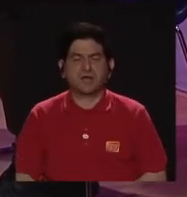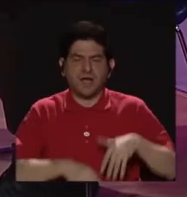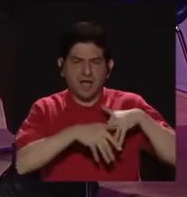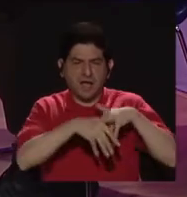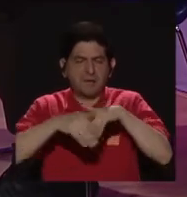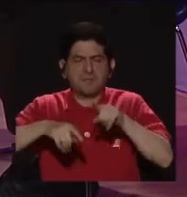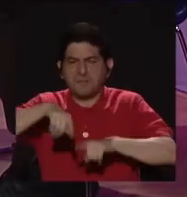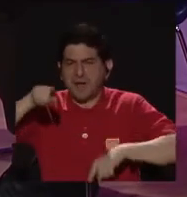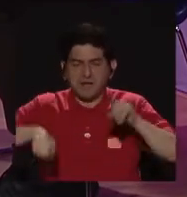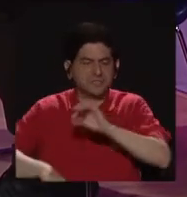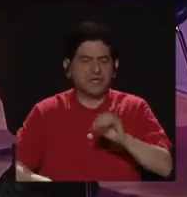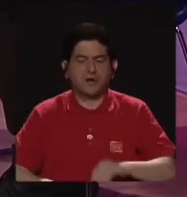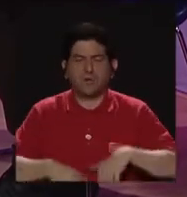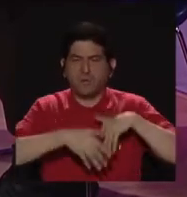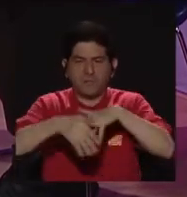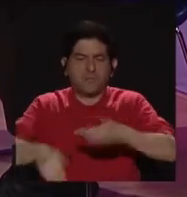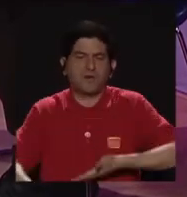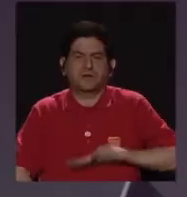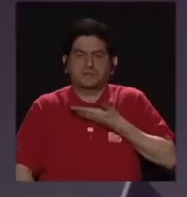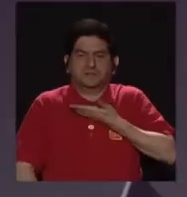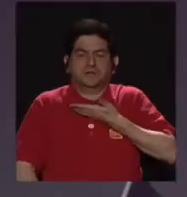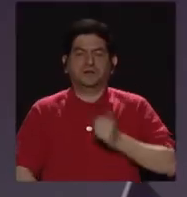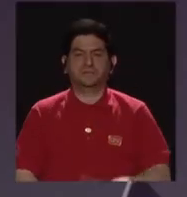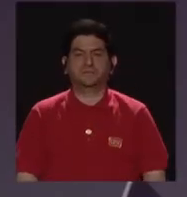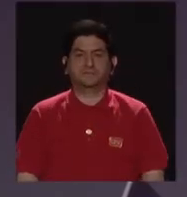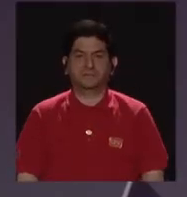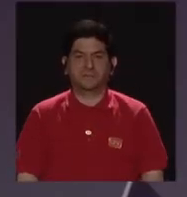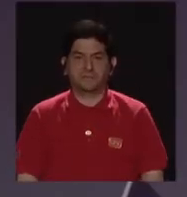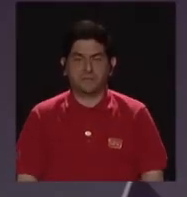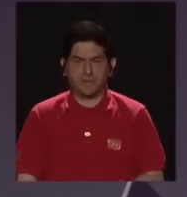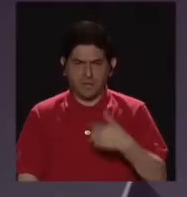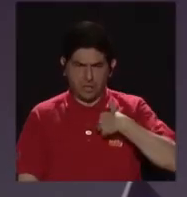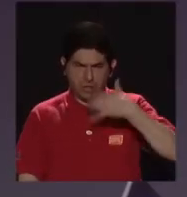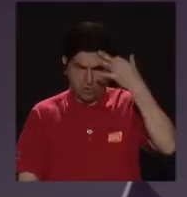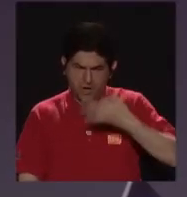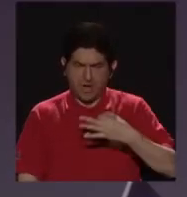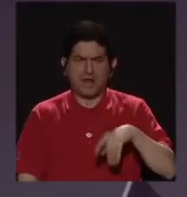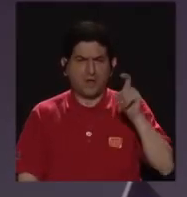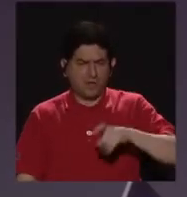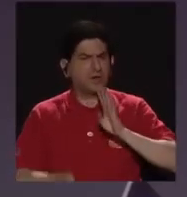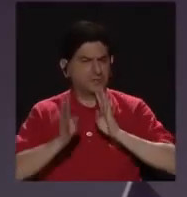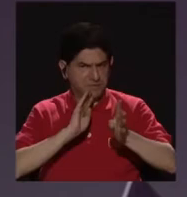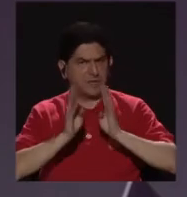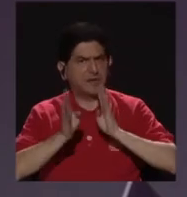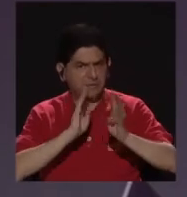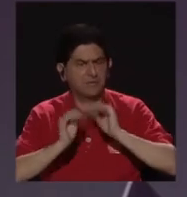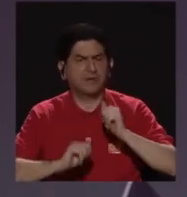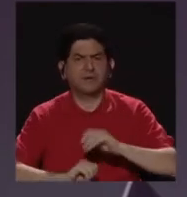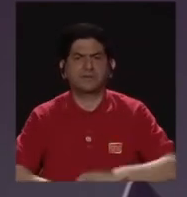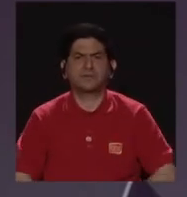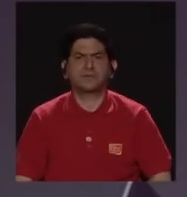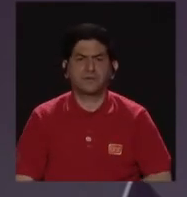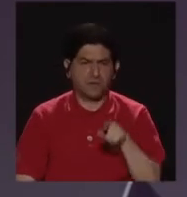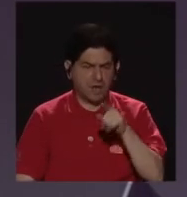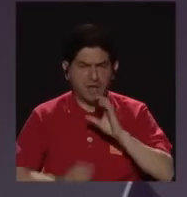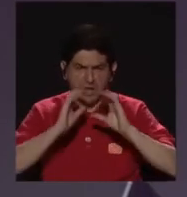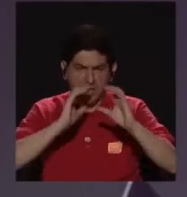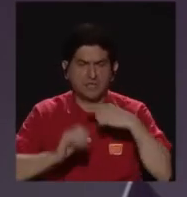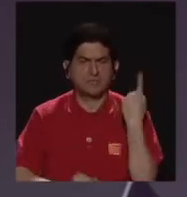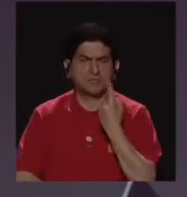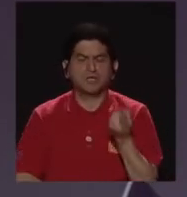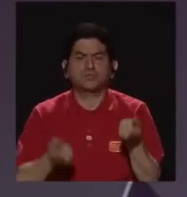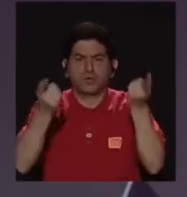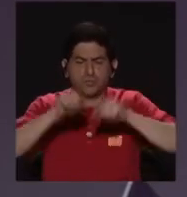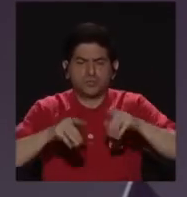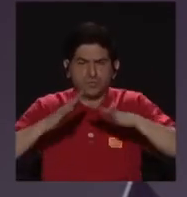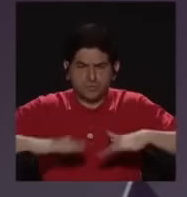la diversidad como quiera llamársele y creo que se tiene que dar una conversación al respecto y esta conversación sólo se puede